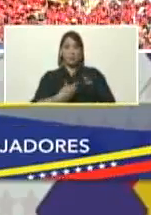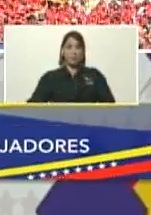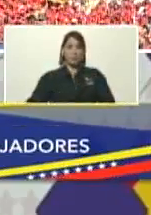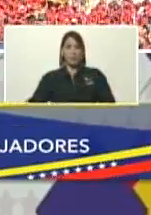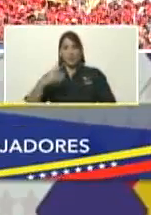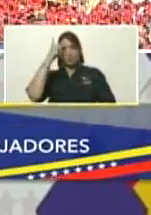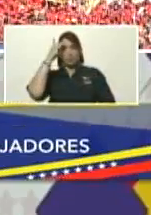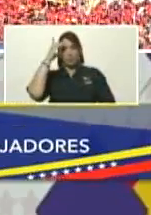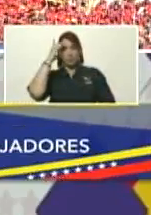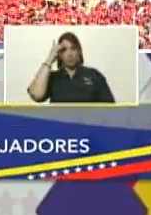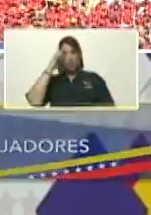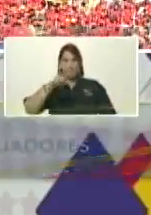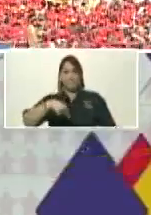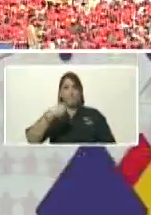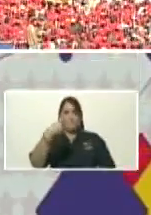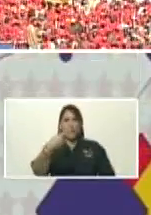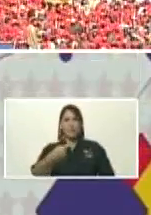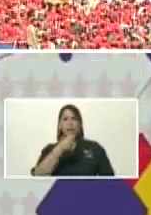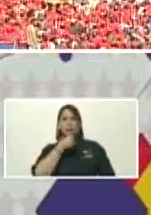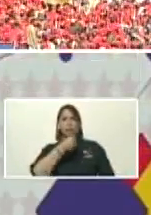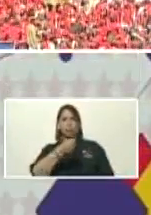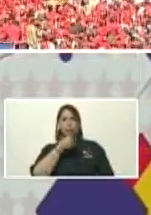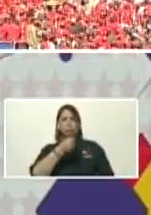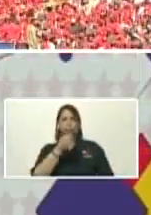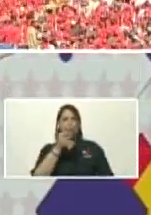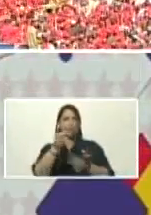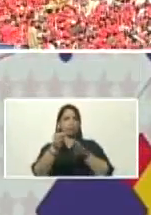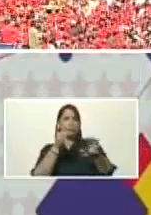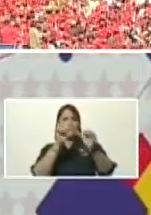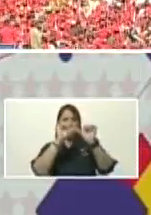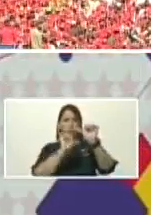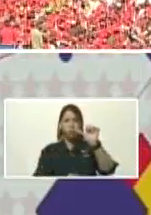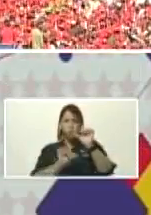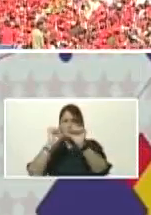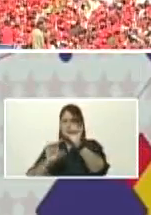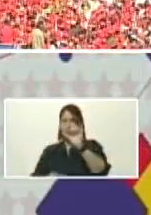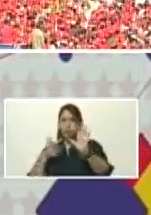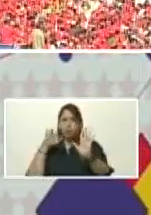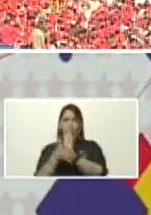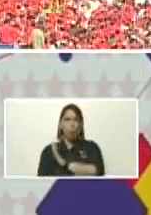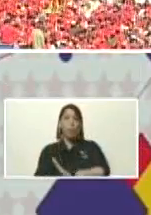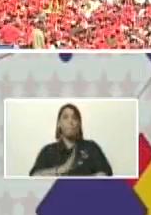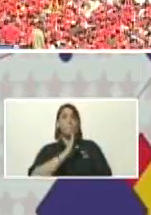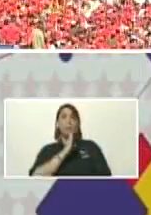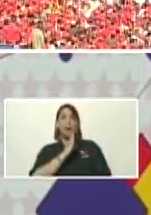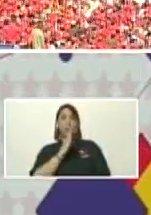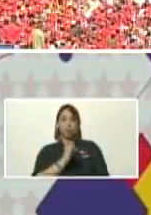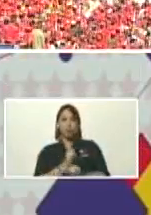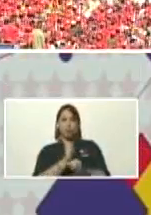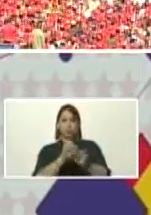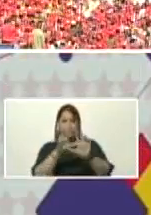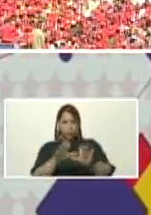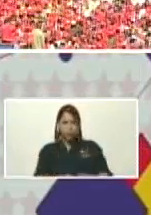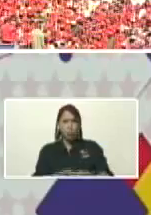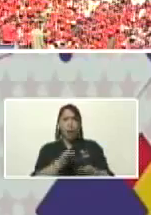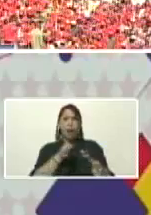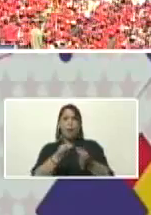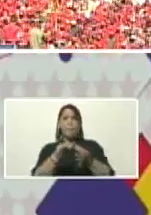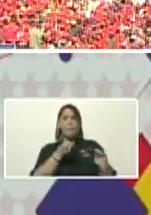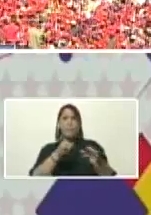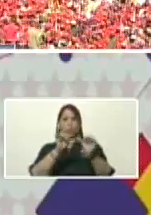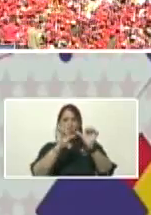que mañana dé una rueda de prensa para que explique los detalles del Banco Digital, para que explique los detalles del